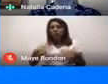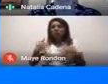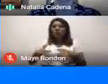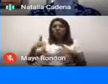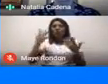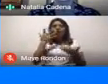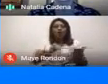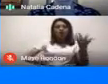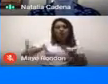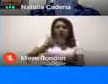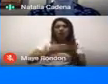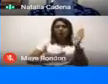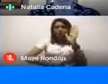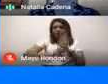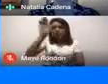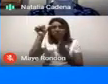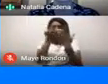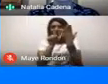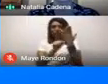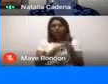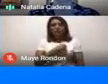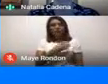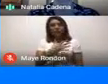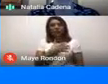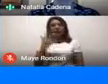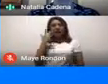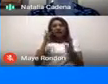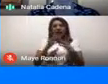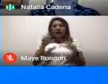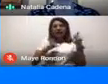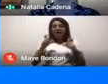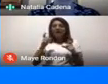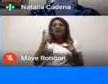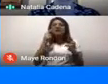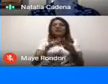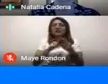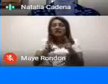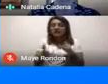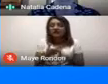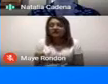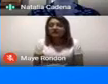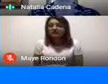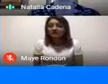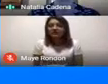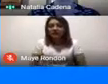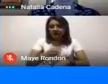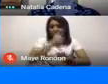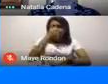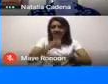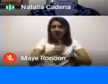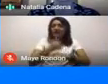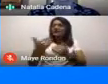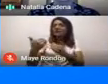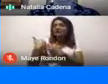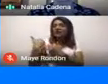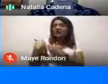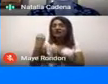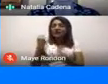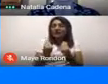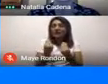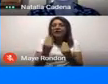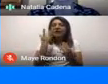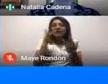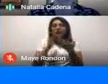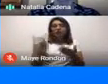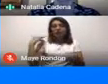y desarrollo de programas con comunidades étnicas, desde la Dirección de Etnias y Subdirección de Asuntos para las Comunidades